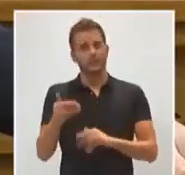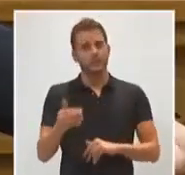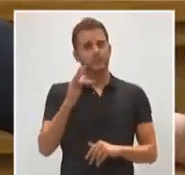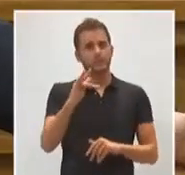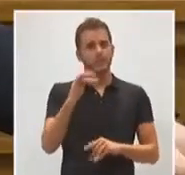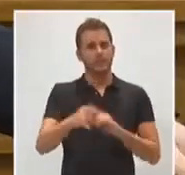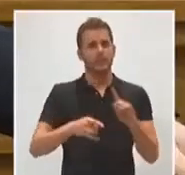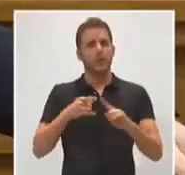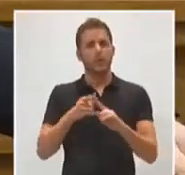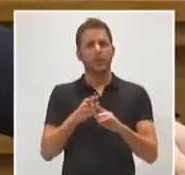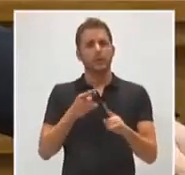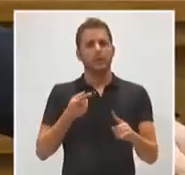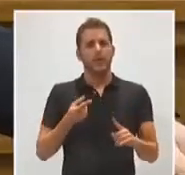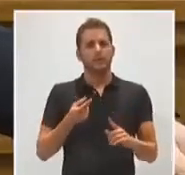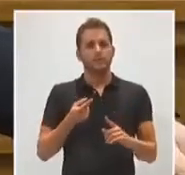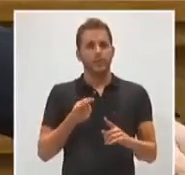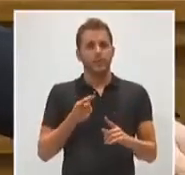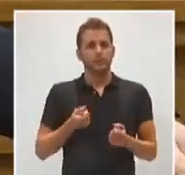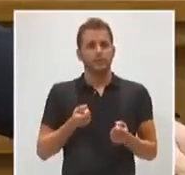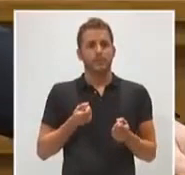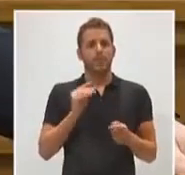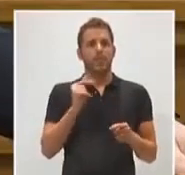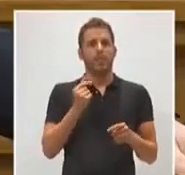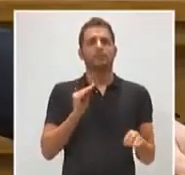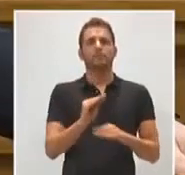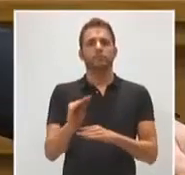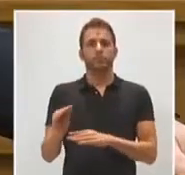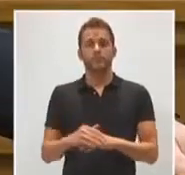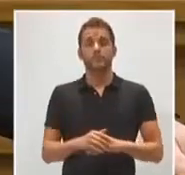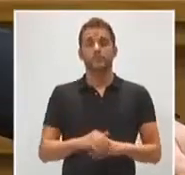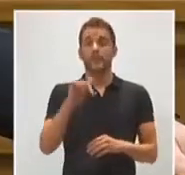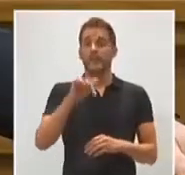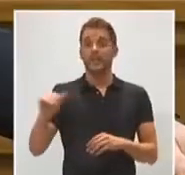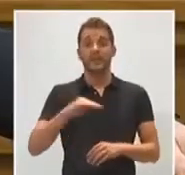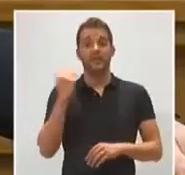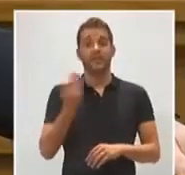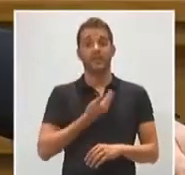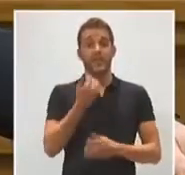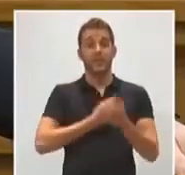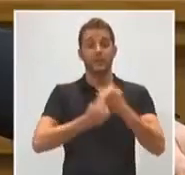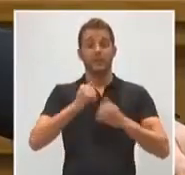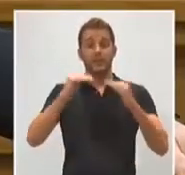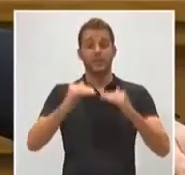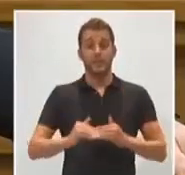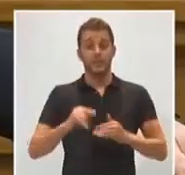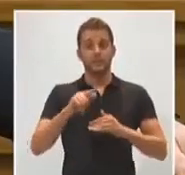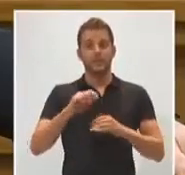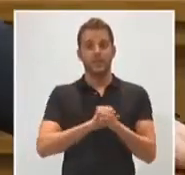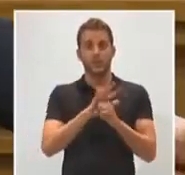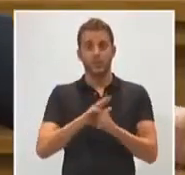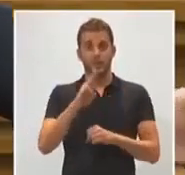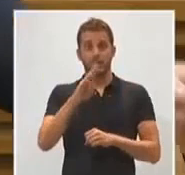somos la comunidad autónoma con menor impacto incluso en nuestra economía de lo que ha sido el código en el producto interior bruto